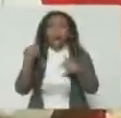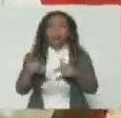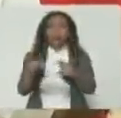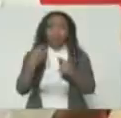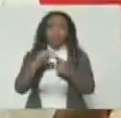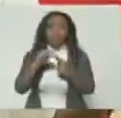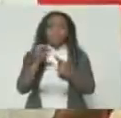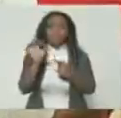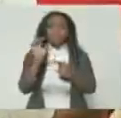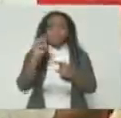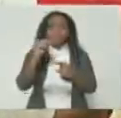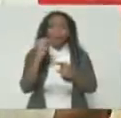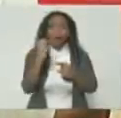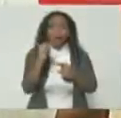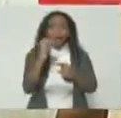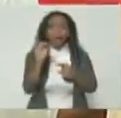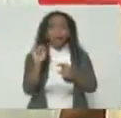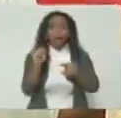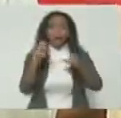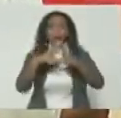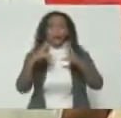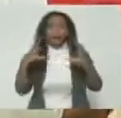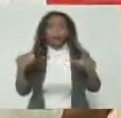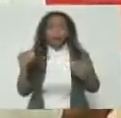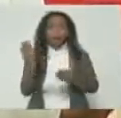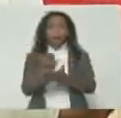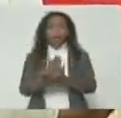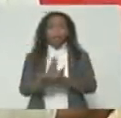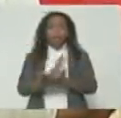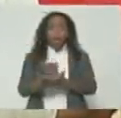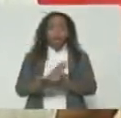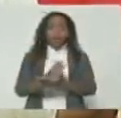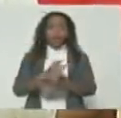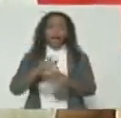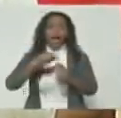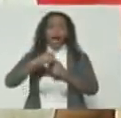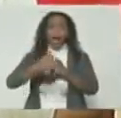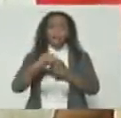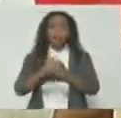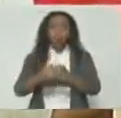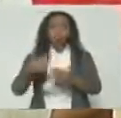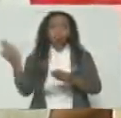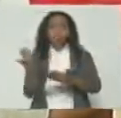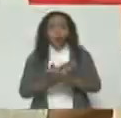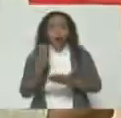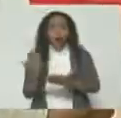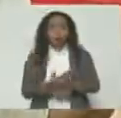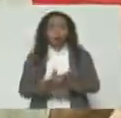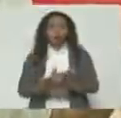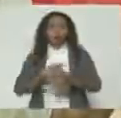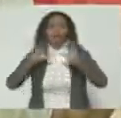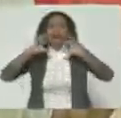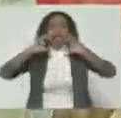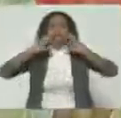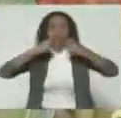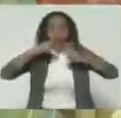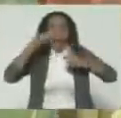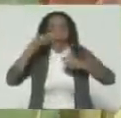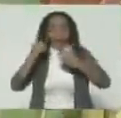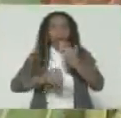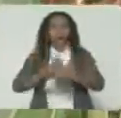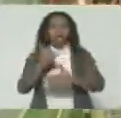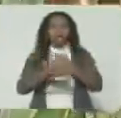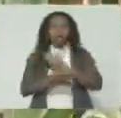da patilla, lechosa, cambur, plátano. Tenemos un proyecto de maíz amarillo,